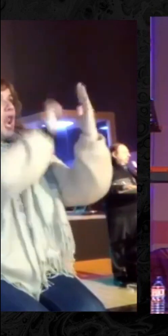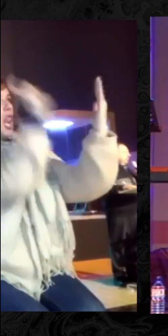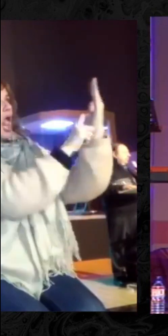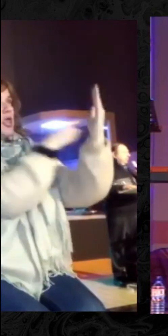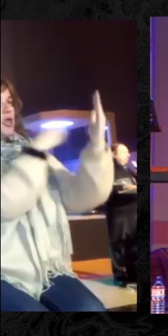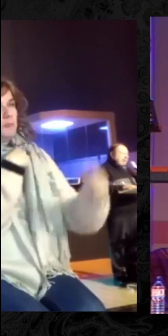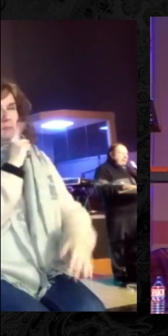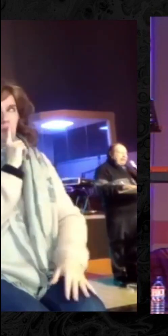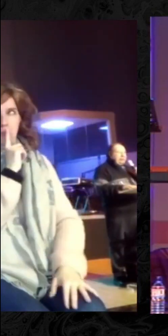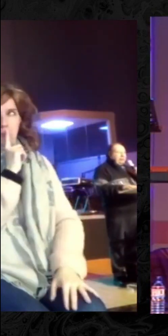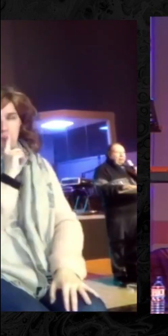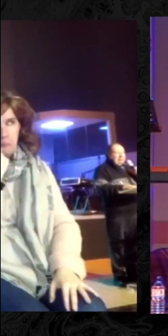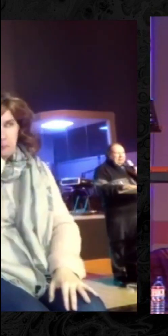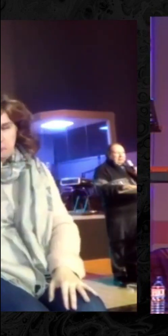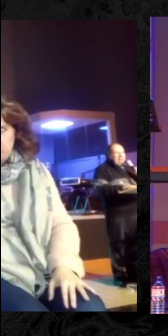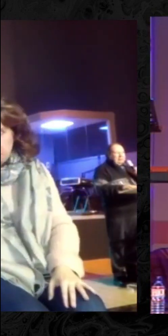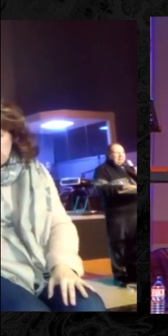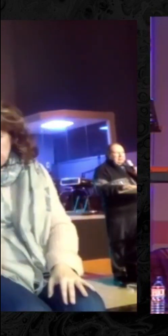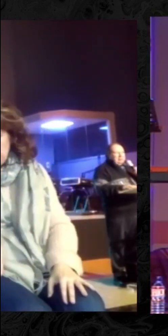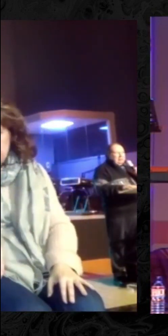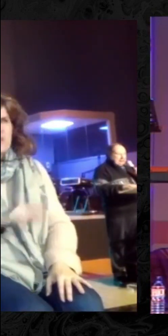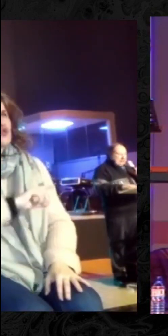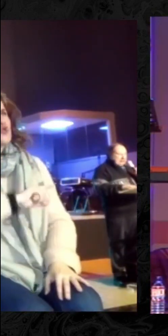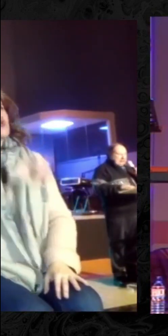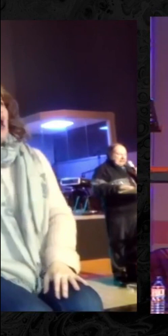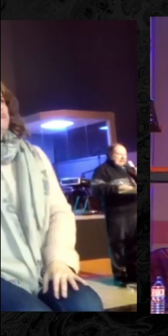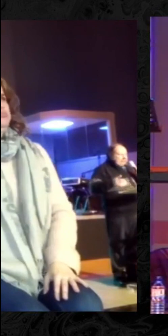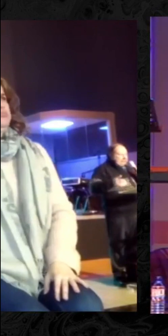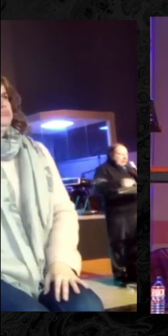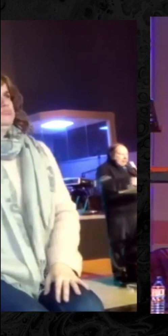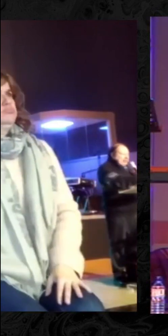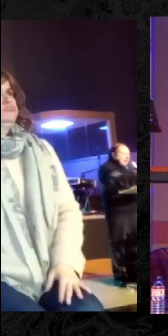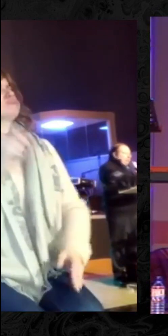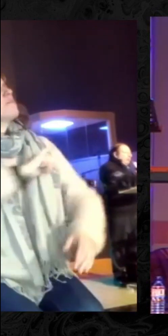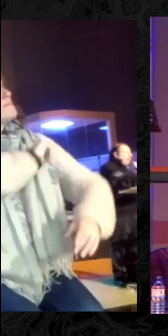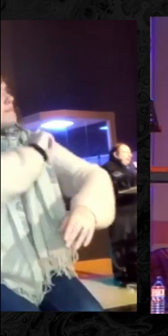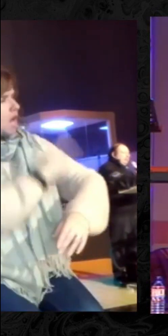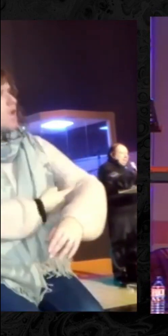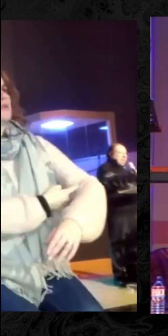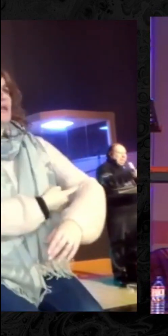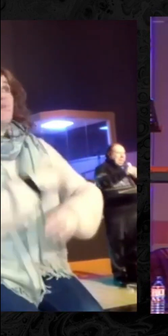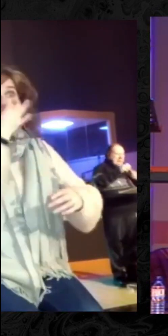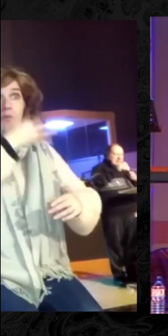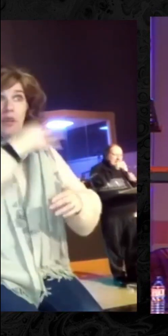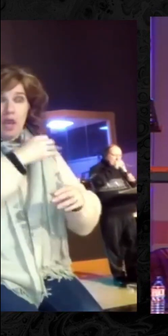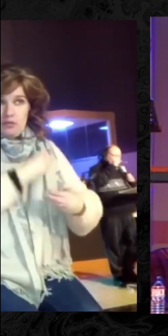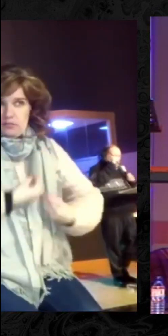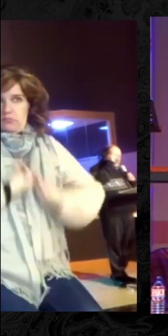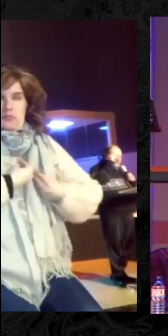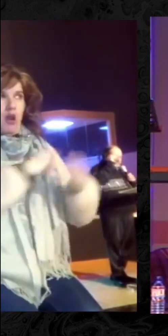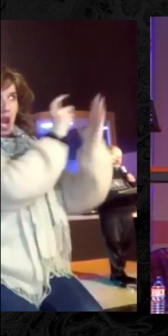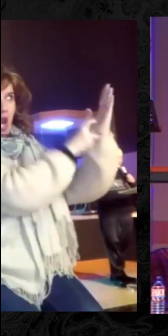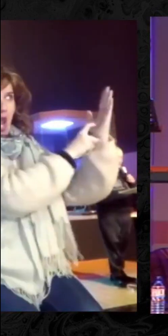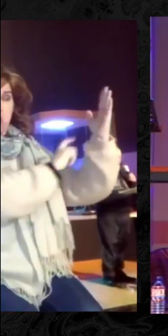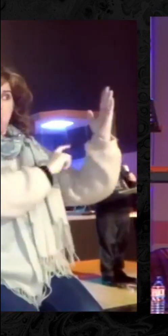que se levantan en contra porque claro te amedrantan entonces